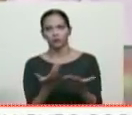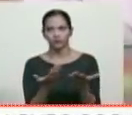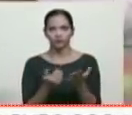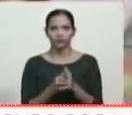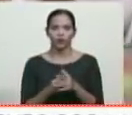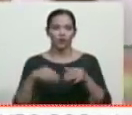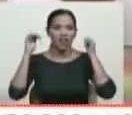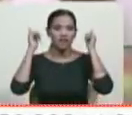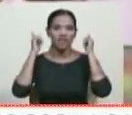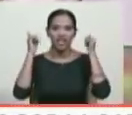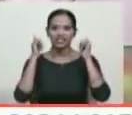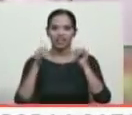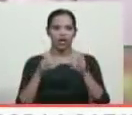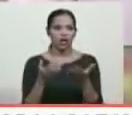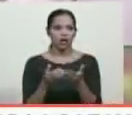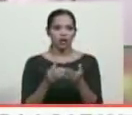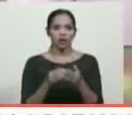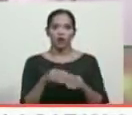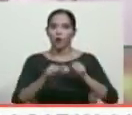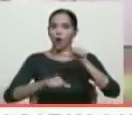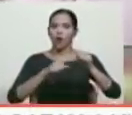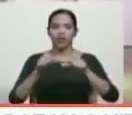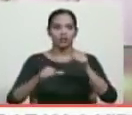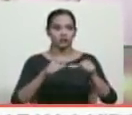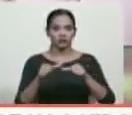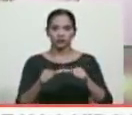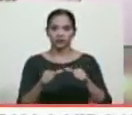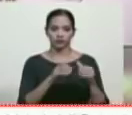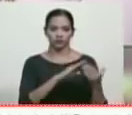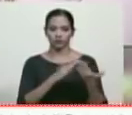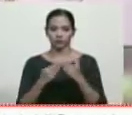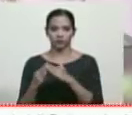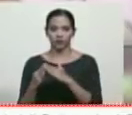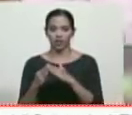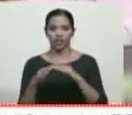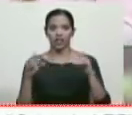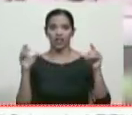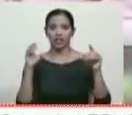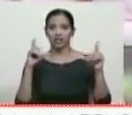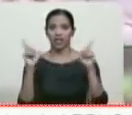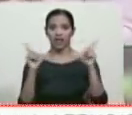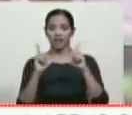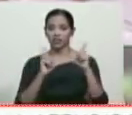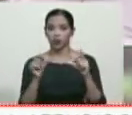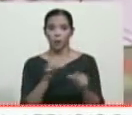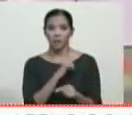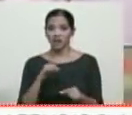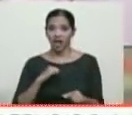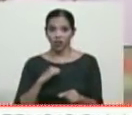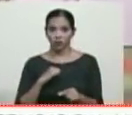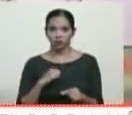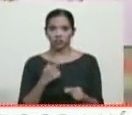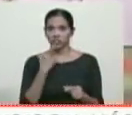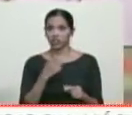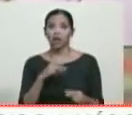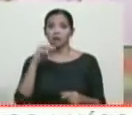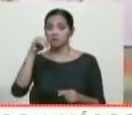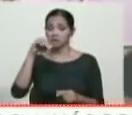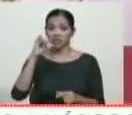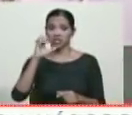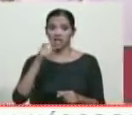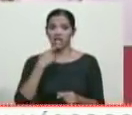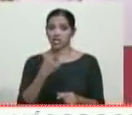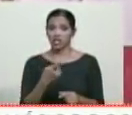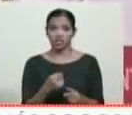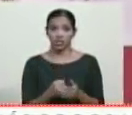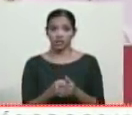una fiesta colectiva por parte de los medios privados, porque Bachelet declaró que, bueno, que Venezuela prácticamente es un Estado